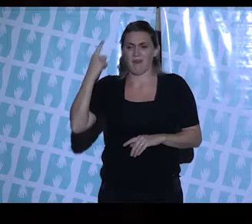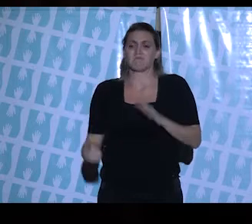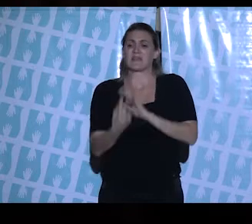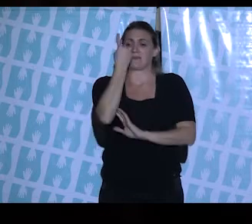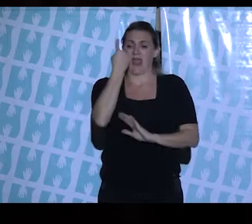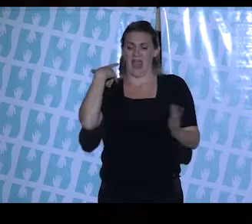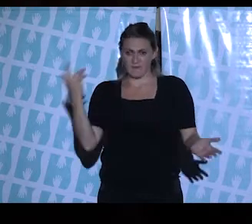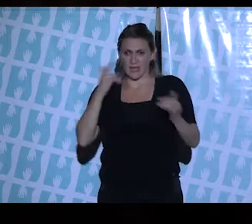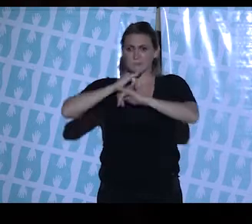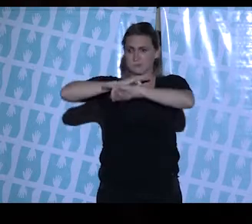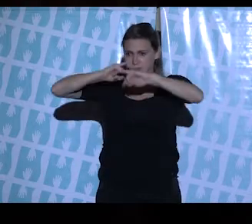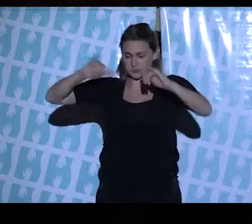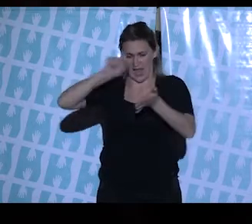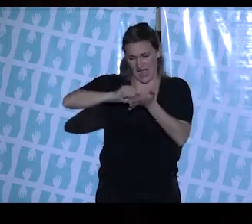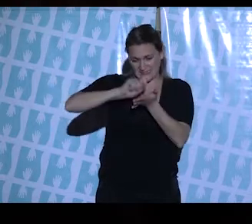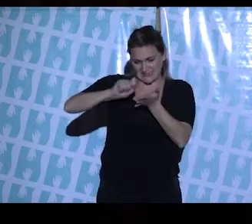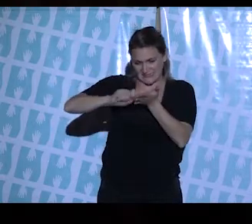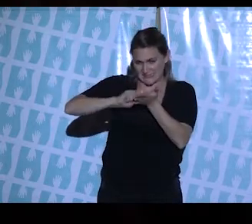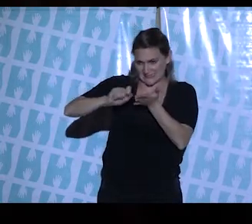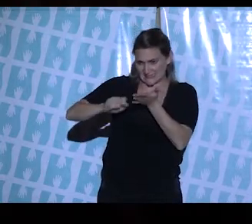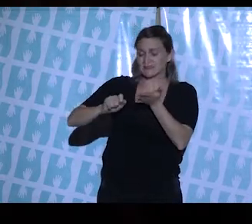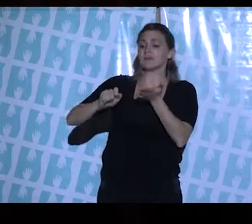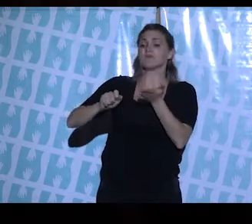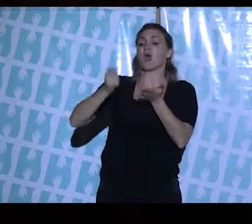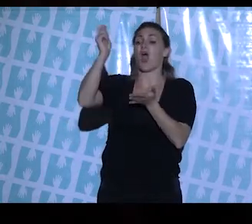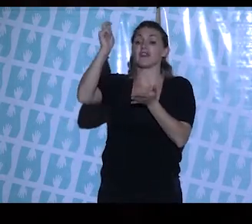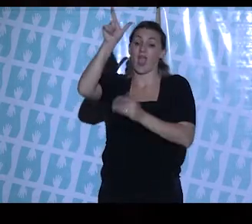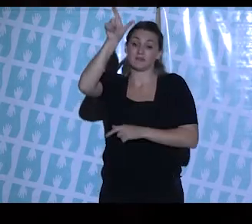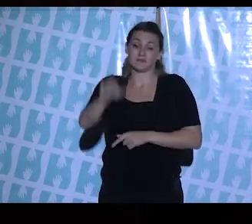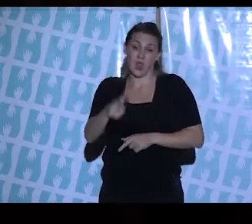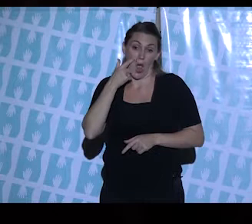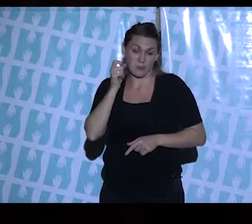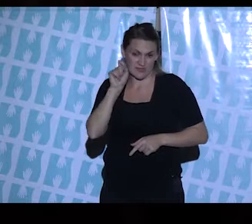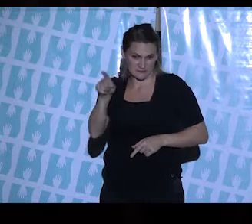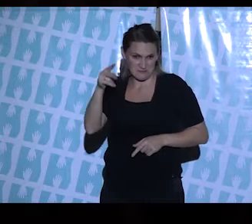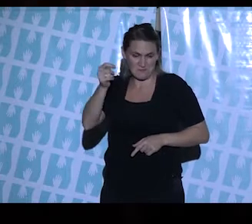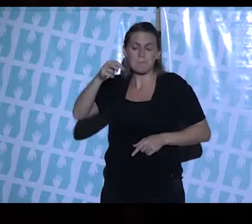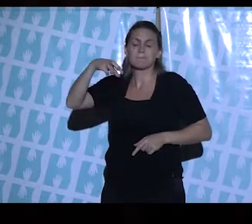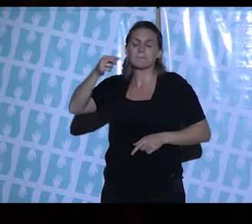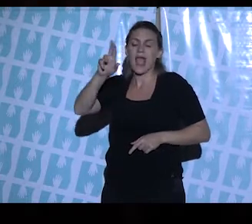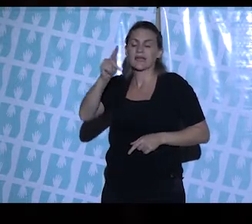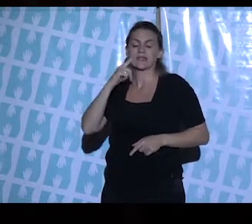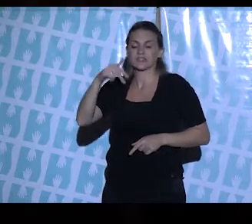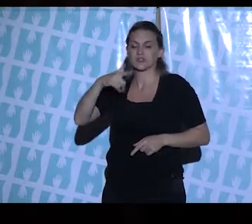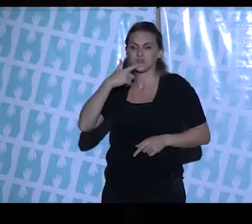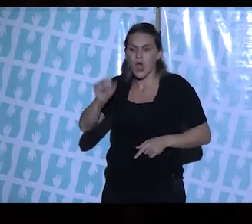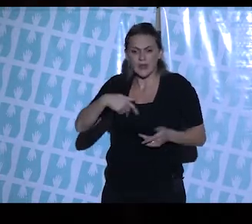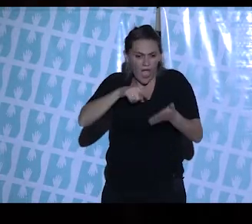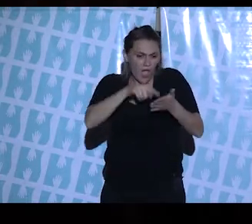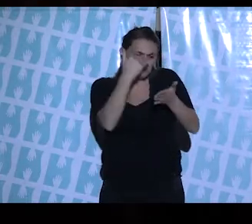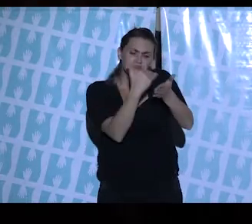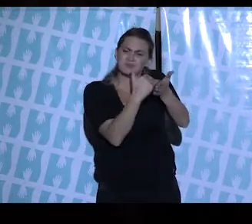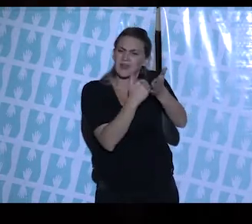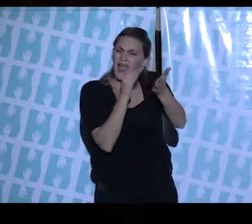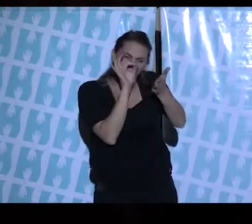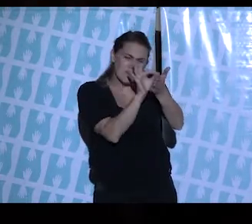una monografía escrita justamente por James Parkinson, donde se describe por primera vez en detalle las